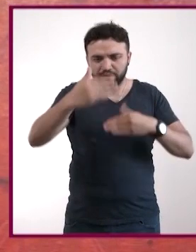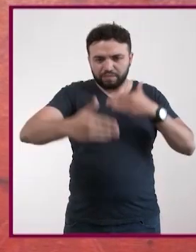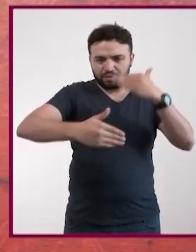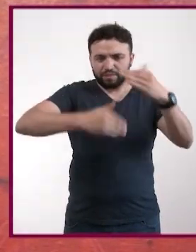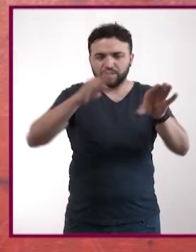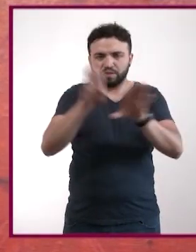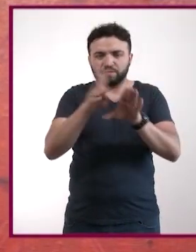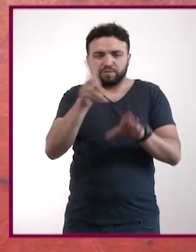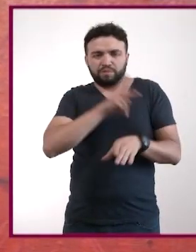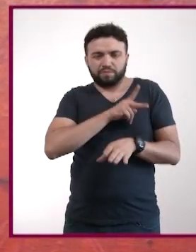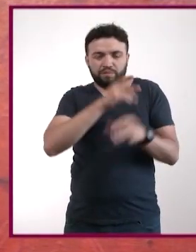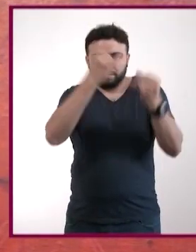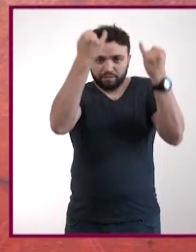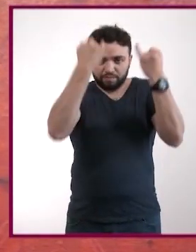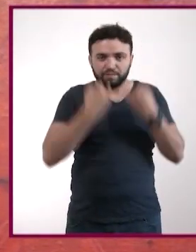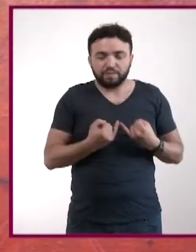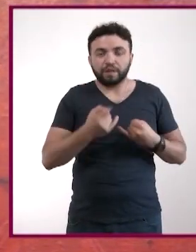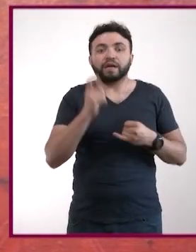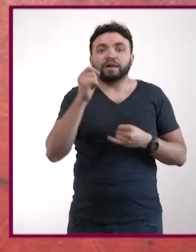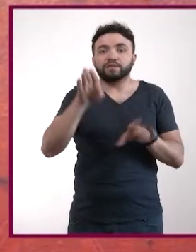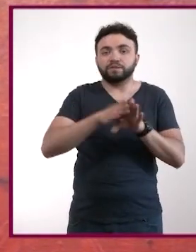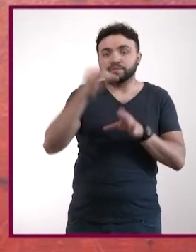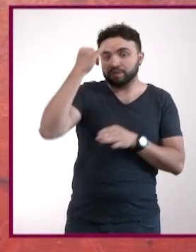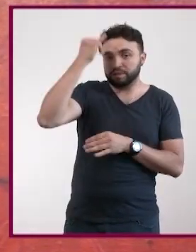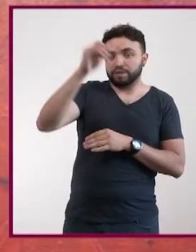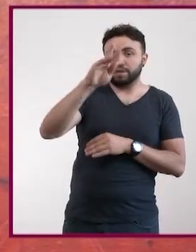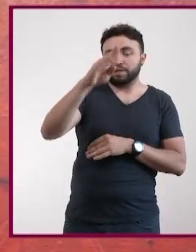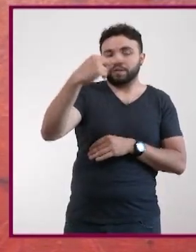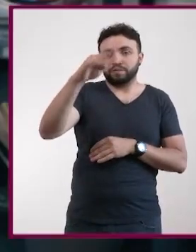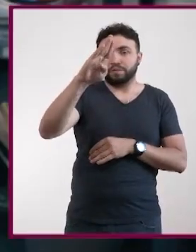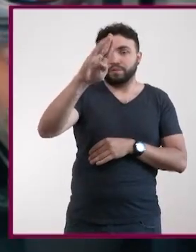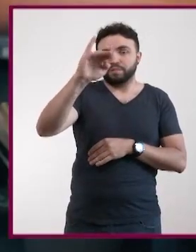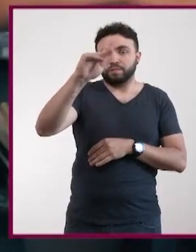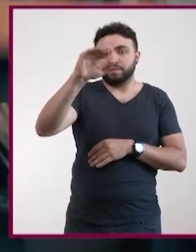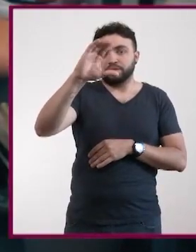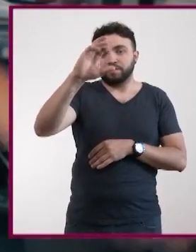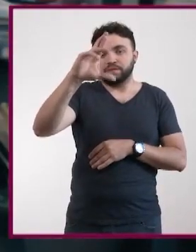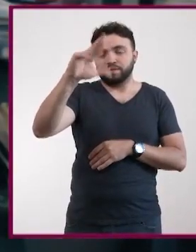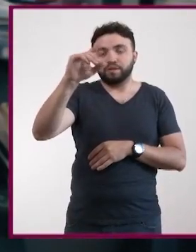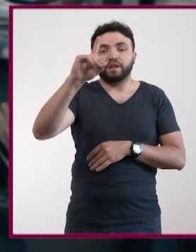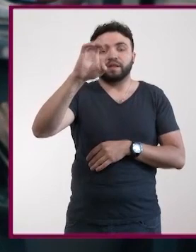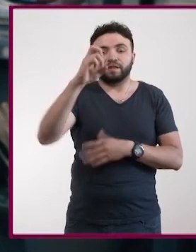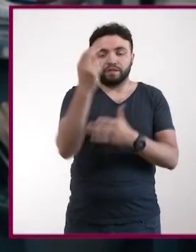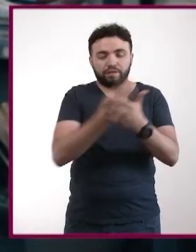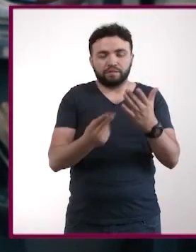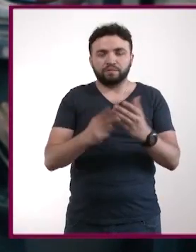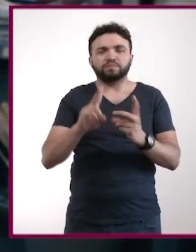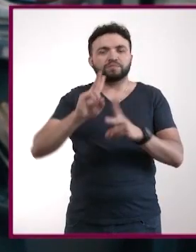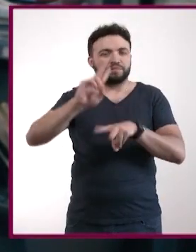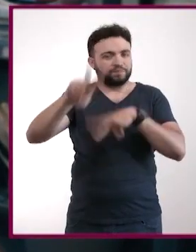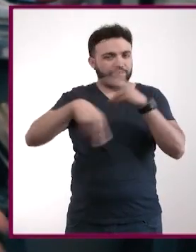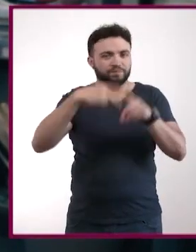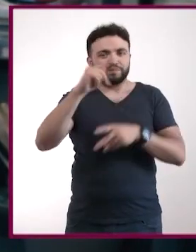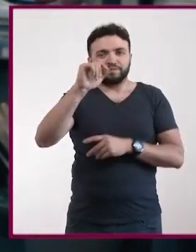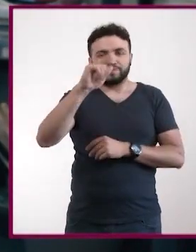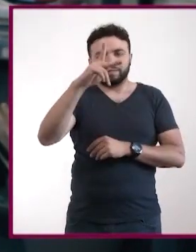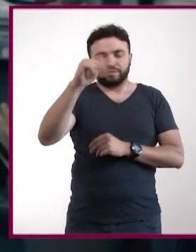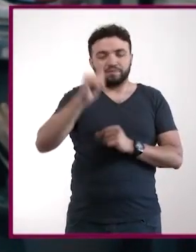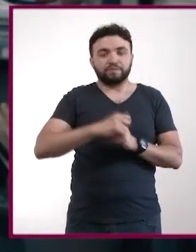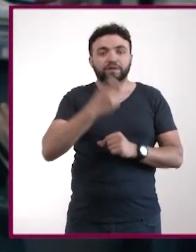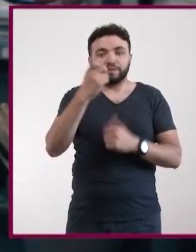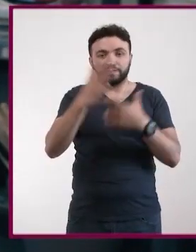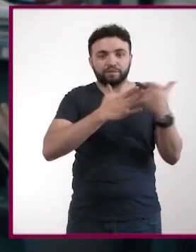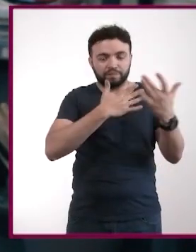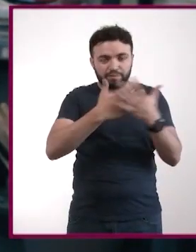metodología personal a través de la creación de una bitácora de dibujo. No se diga más y regresemos con Taka Fernández. Esto es Con